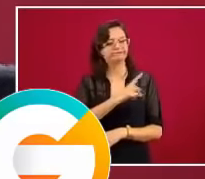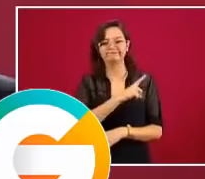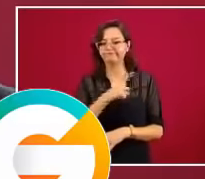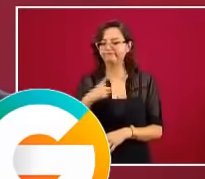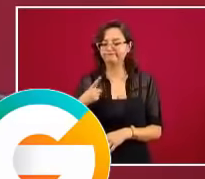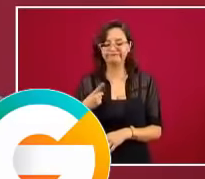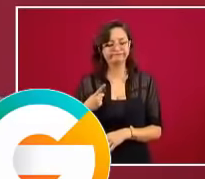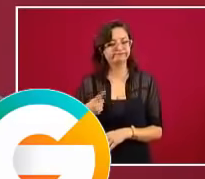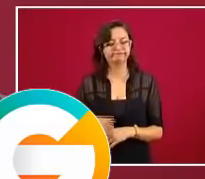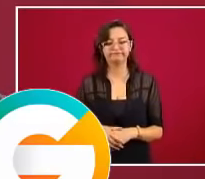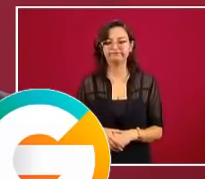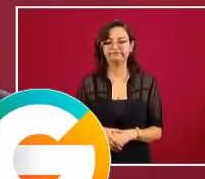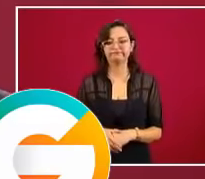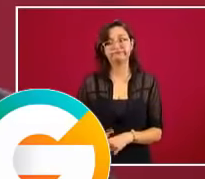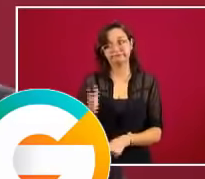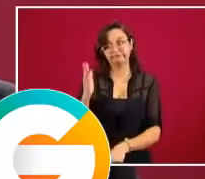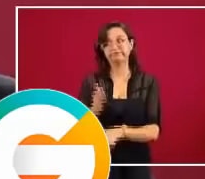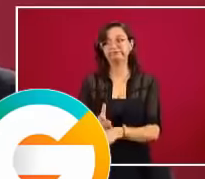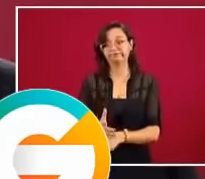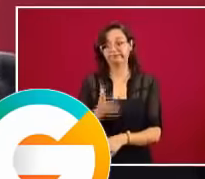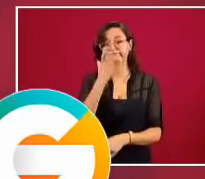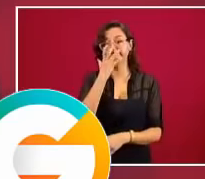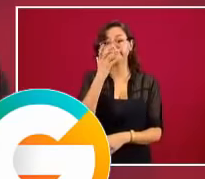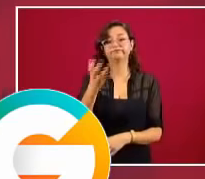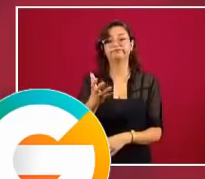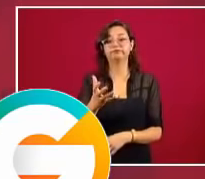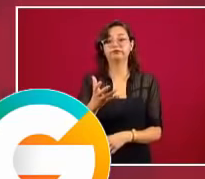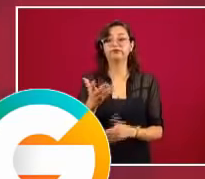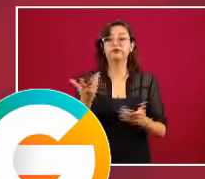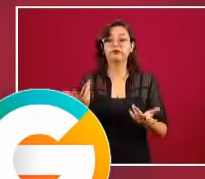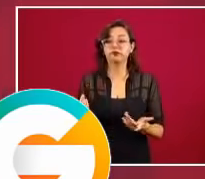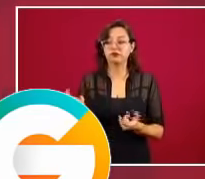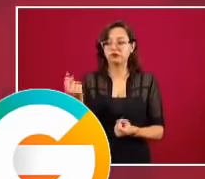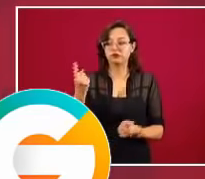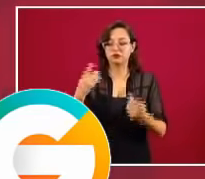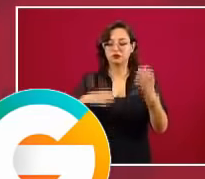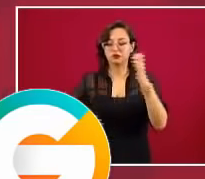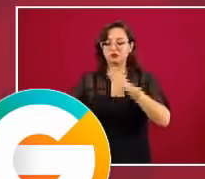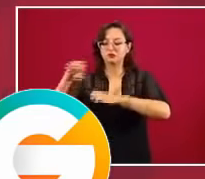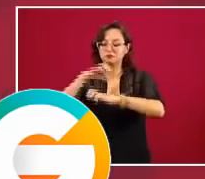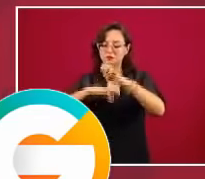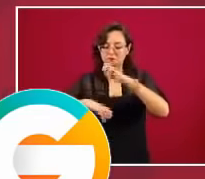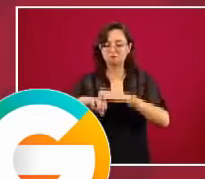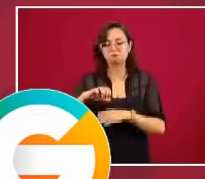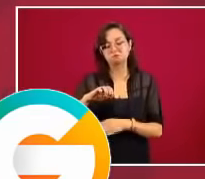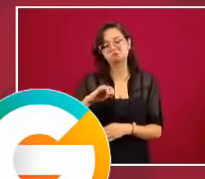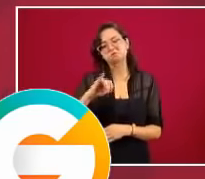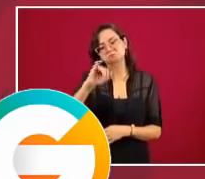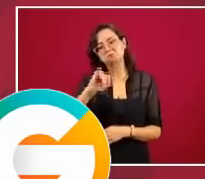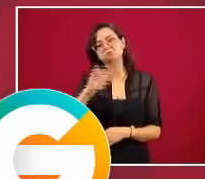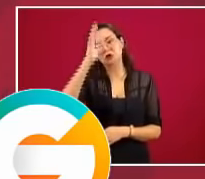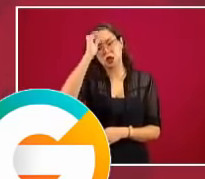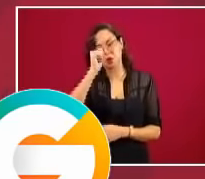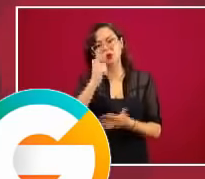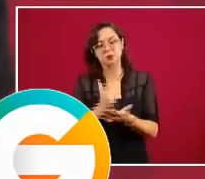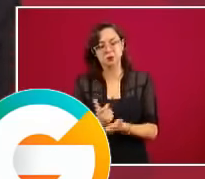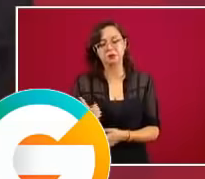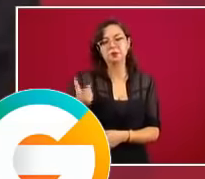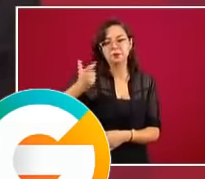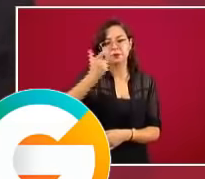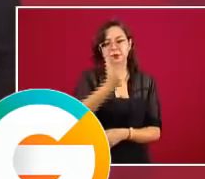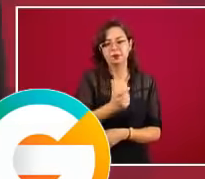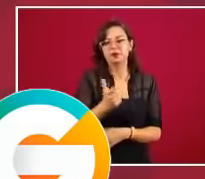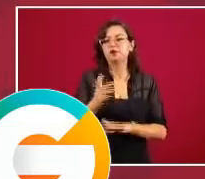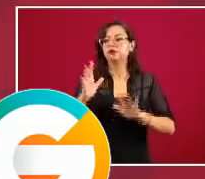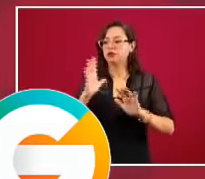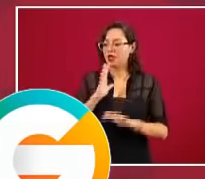Entonces, ya hay empresarios que están llegando a acuerdos. Les decía, ya se cuenta con